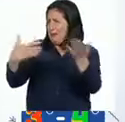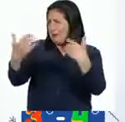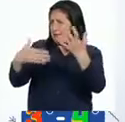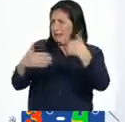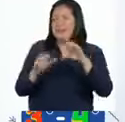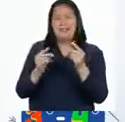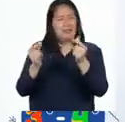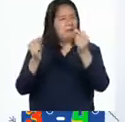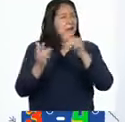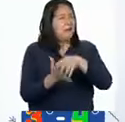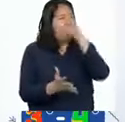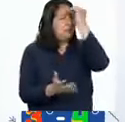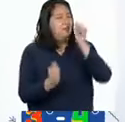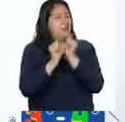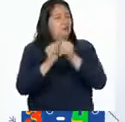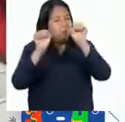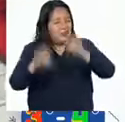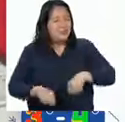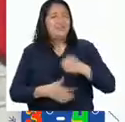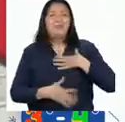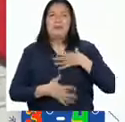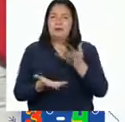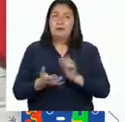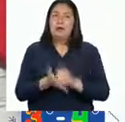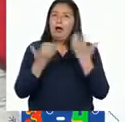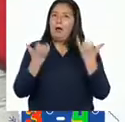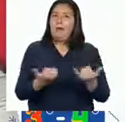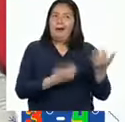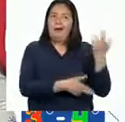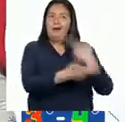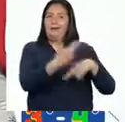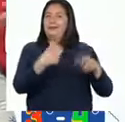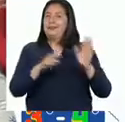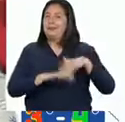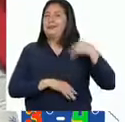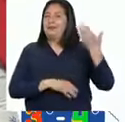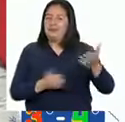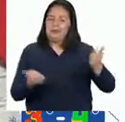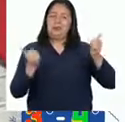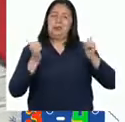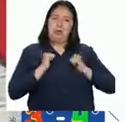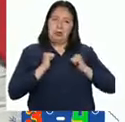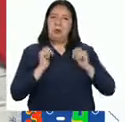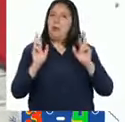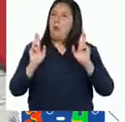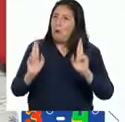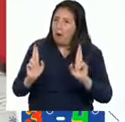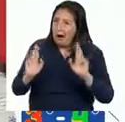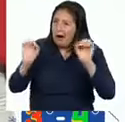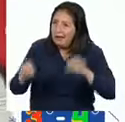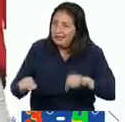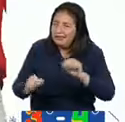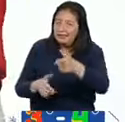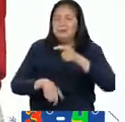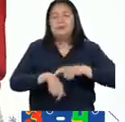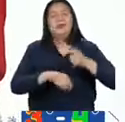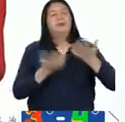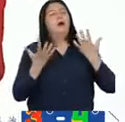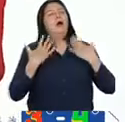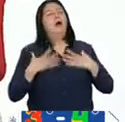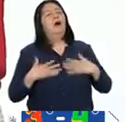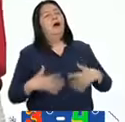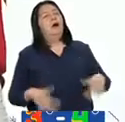porque aprender juntos siempre es más divertido. Hoy regresamos de nuestro descanso y espero que haya sido un tiempo donde se hayan